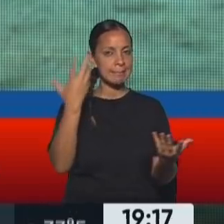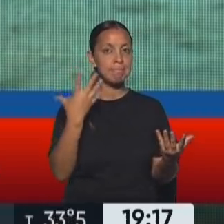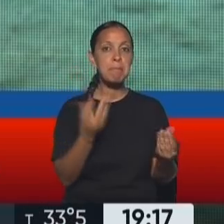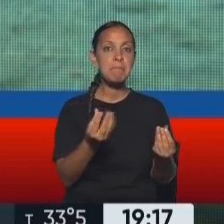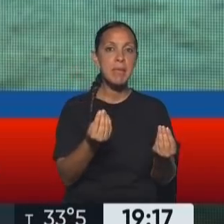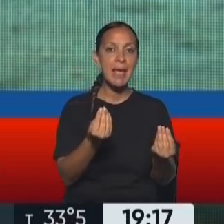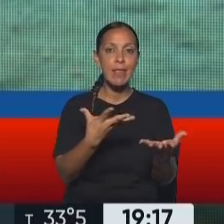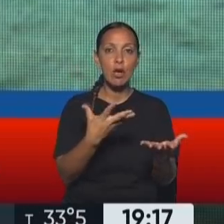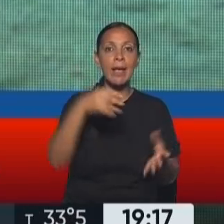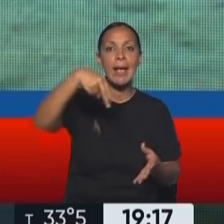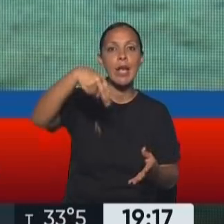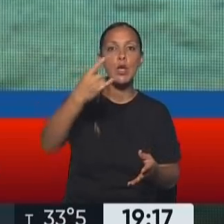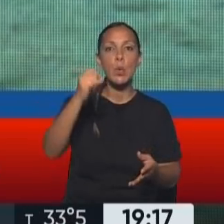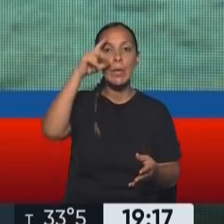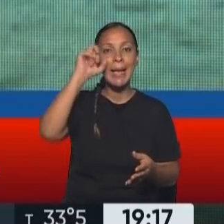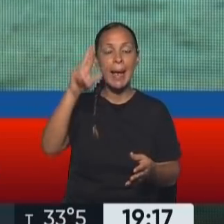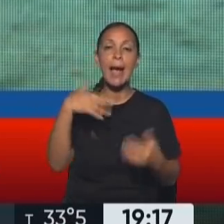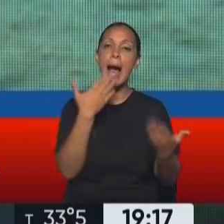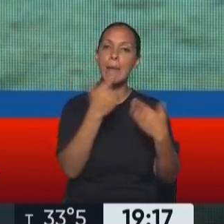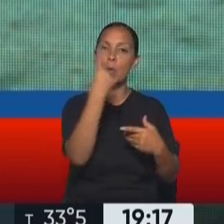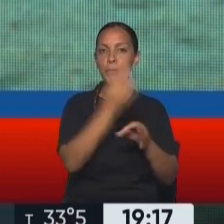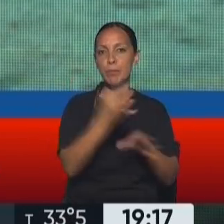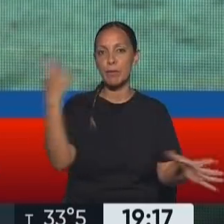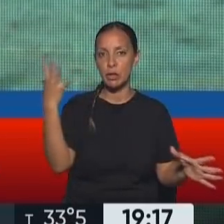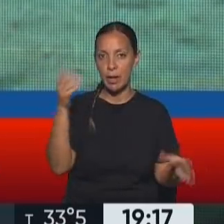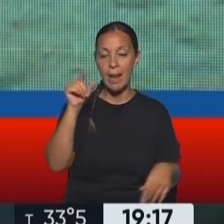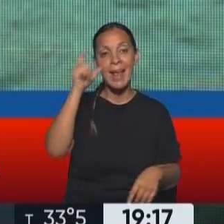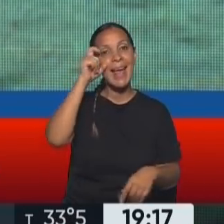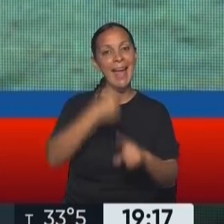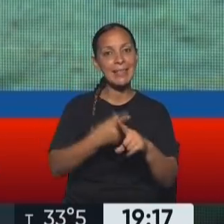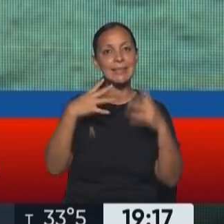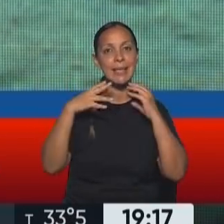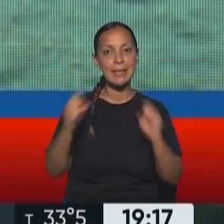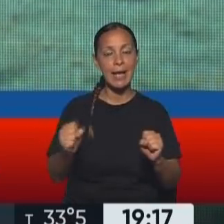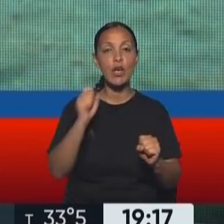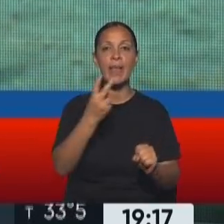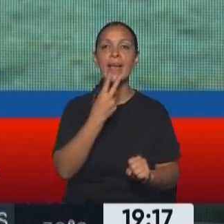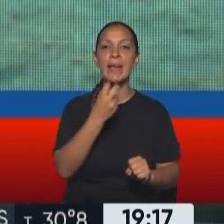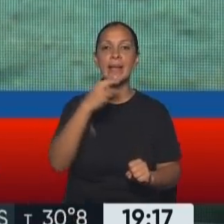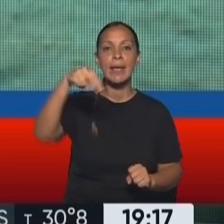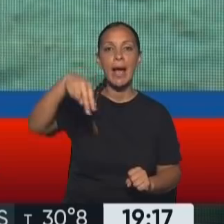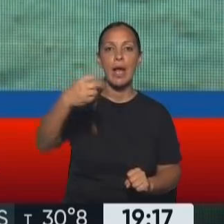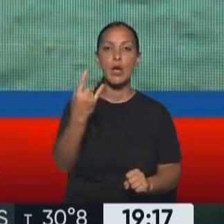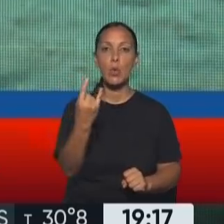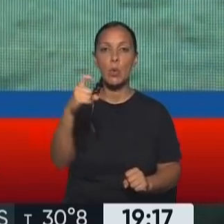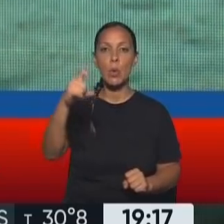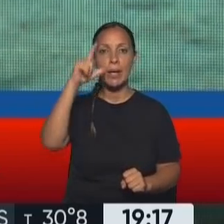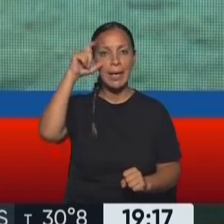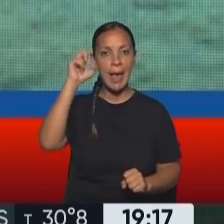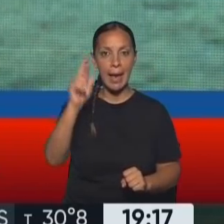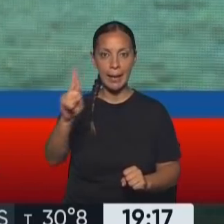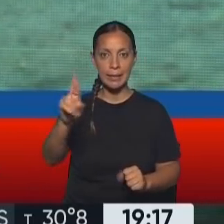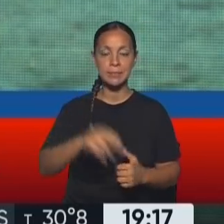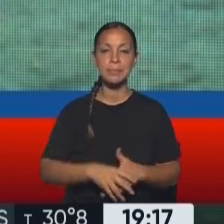impacto nuclear. Por eso hablamos con un especialista en el tema, que es el exsecretario de Energía Nuclear, a propósito de lo que está